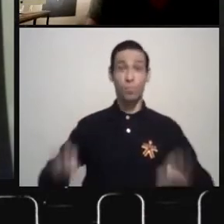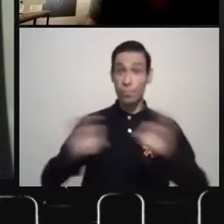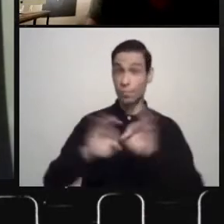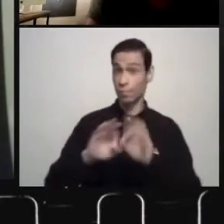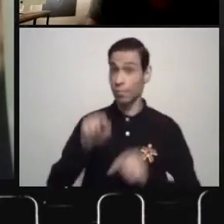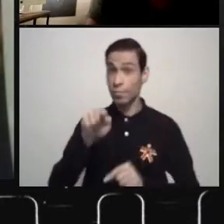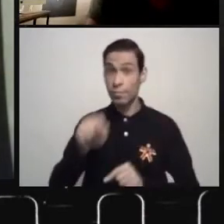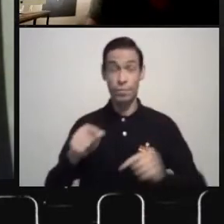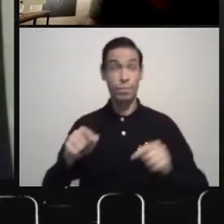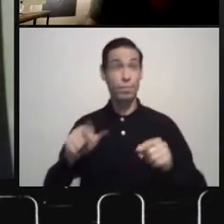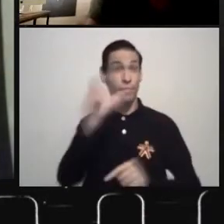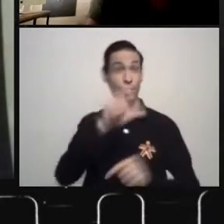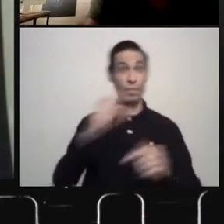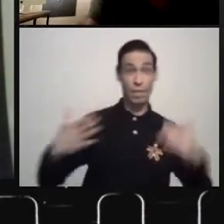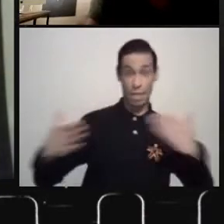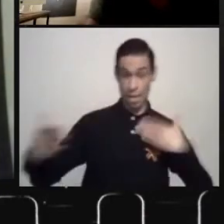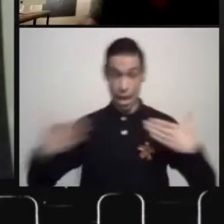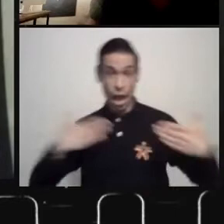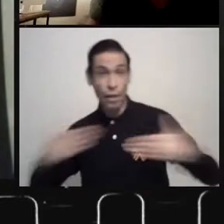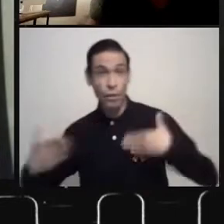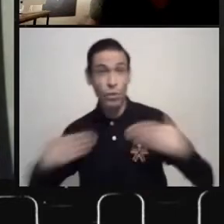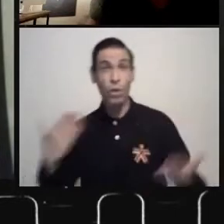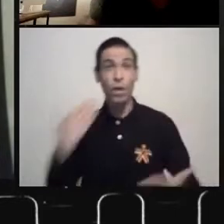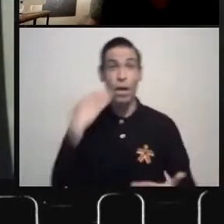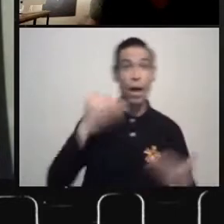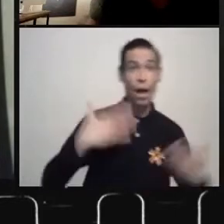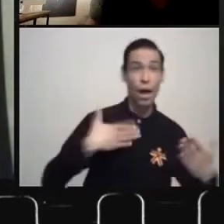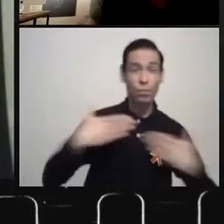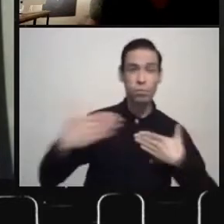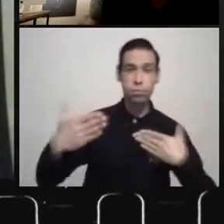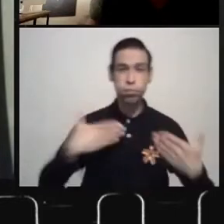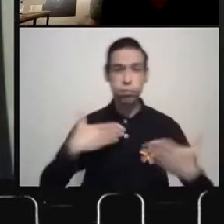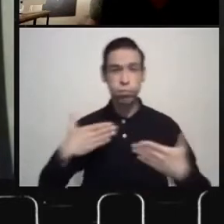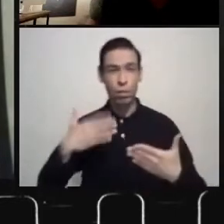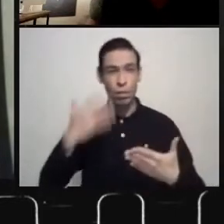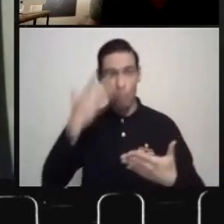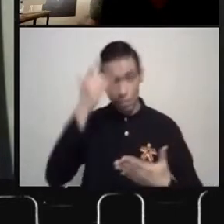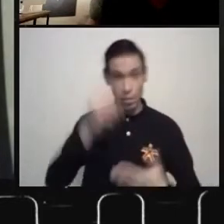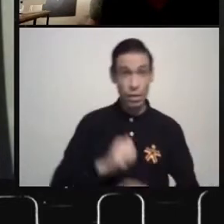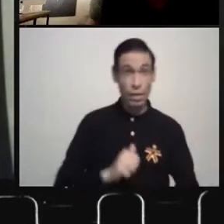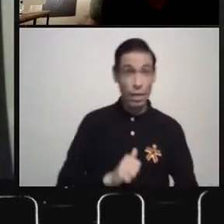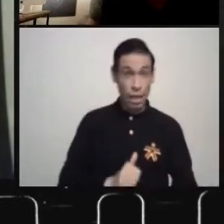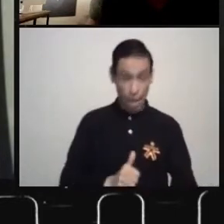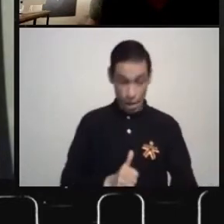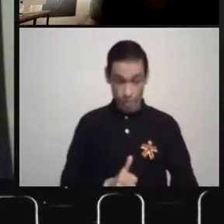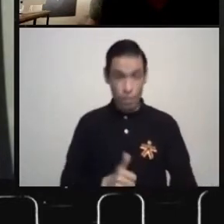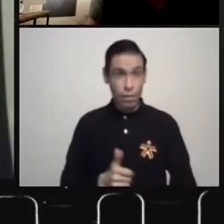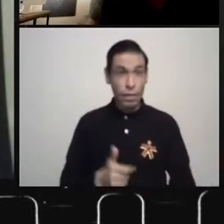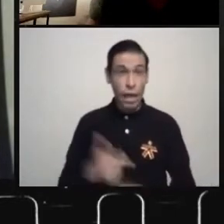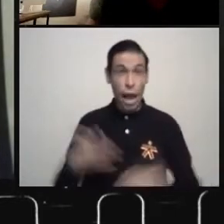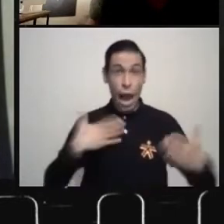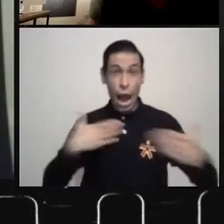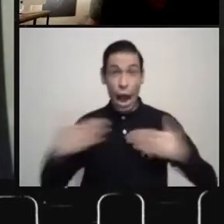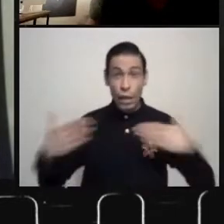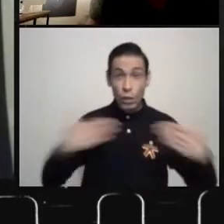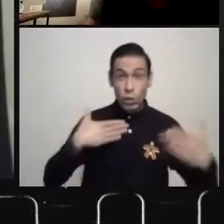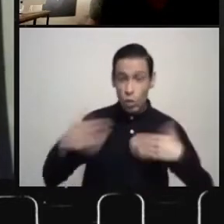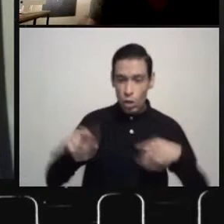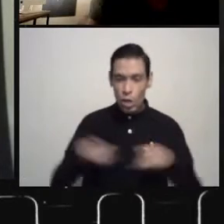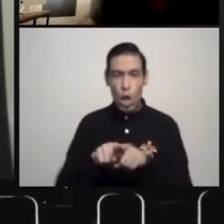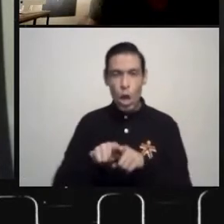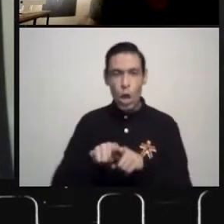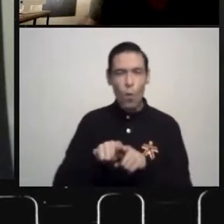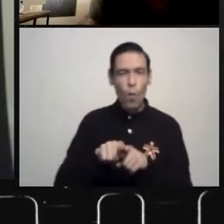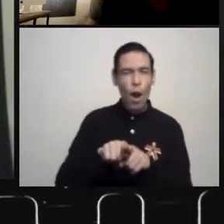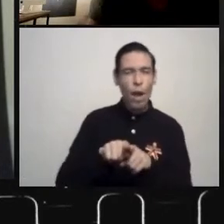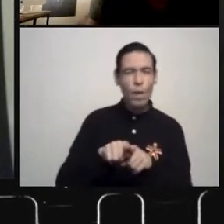uno, porque el actor es como el ejercicio ese del bananito que se está dejando caer y el director lo está recibiendo. Entonces,